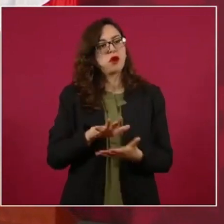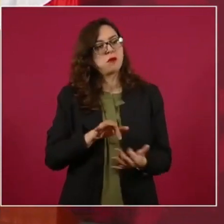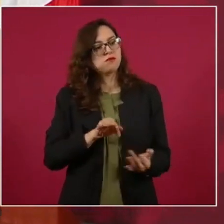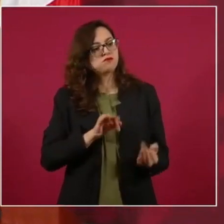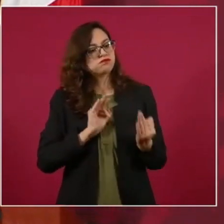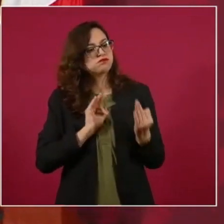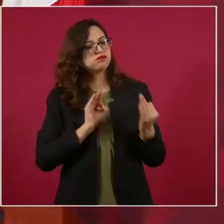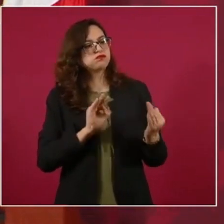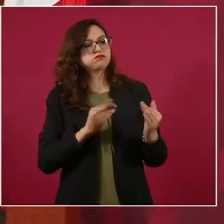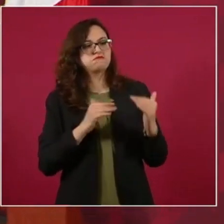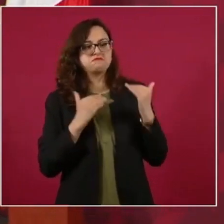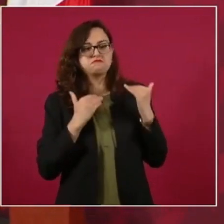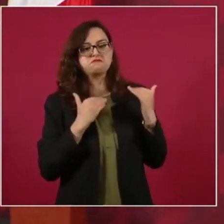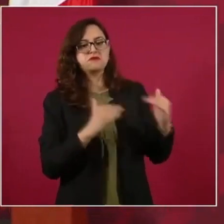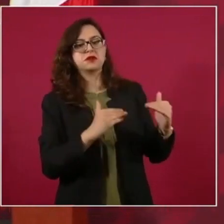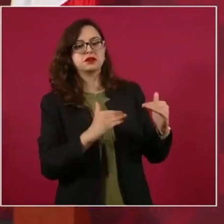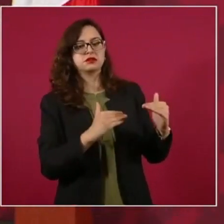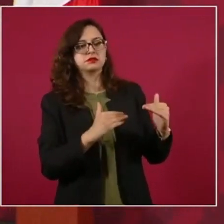de sectores